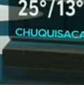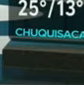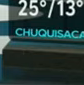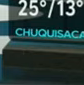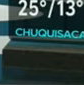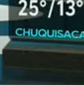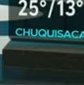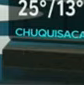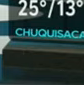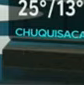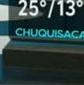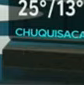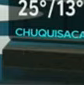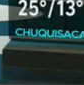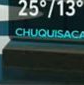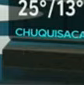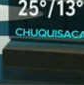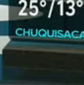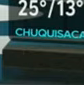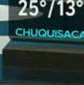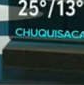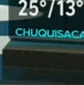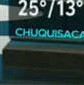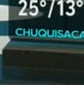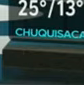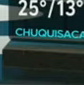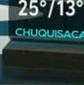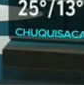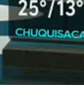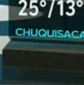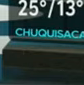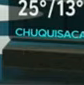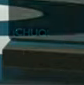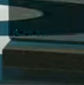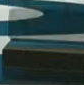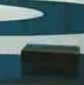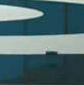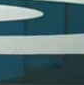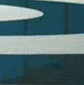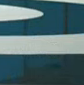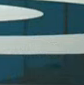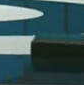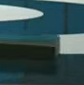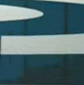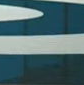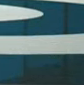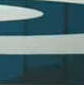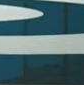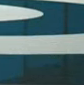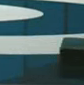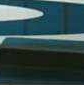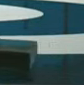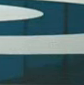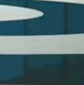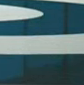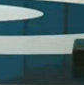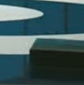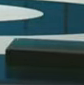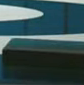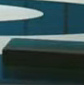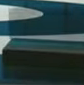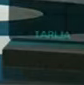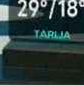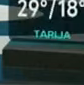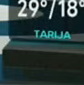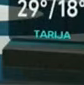13 y la máxima alcanzará los 25. En los tres departamentos el cielo estará parcialmente nublado. Continuamos ahora con Pando, la mínima